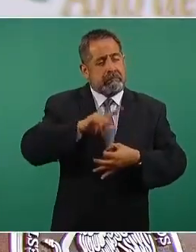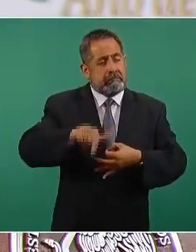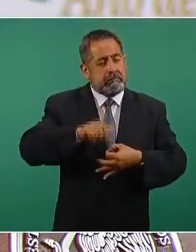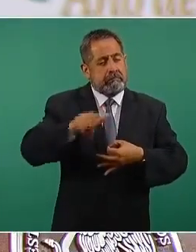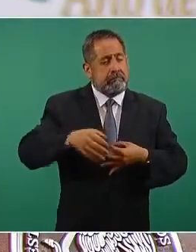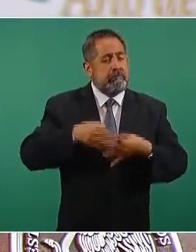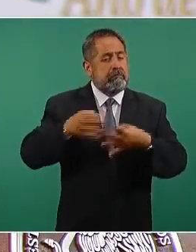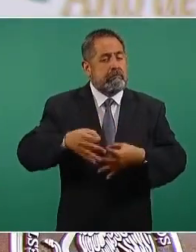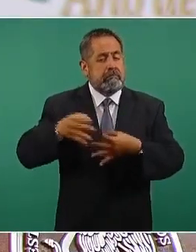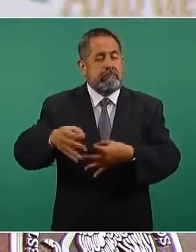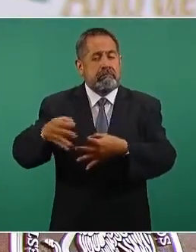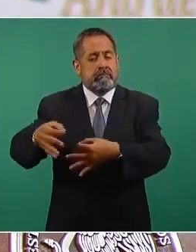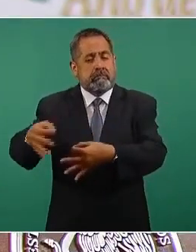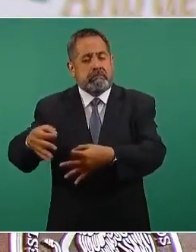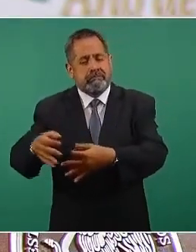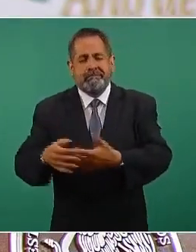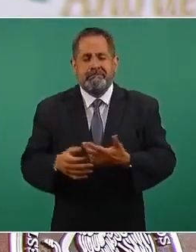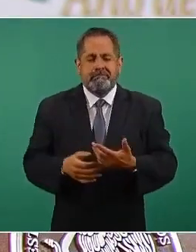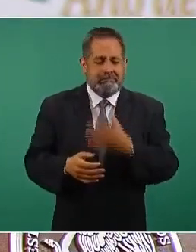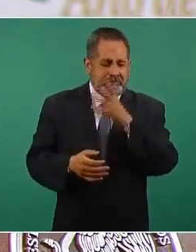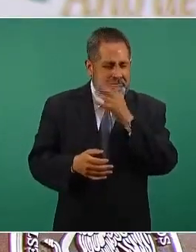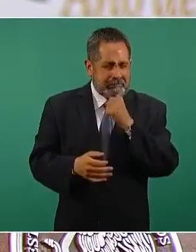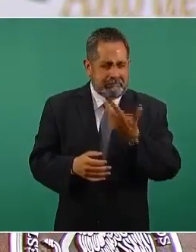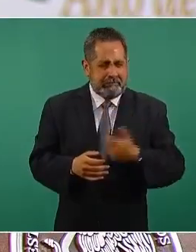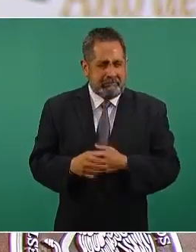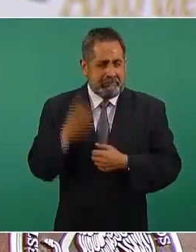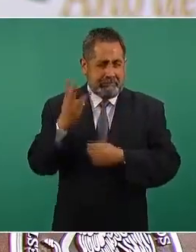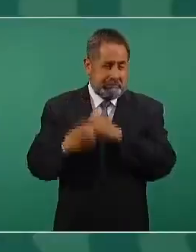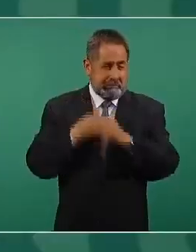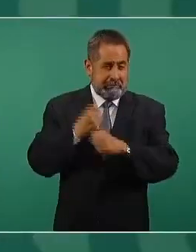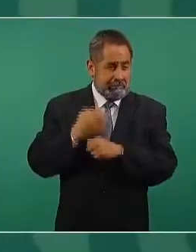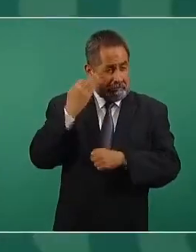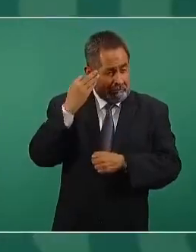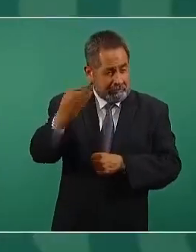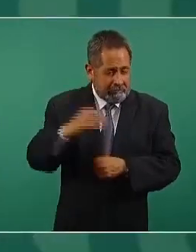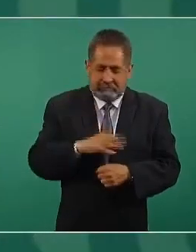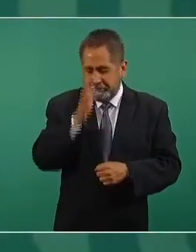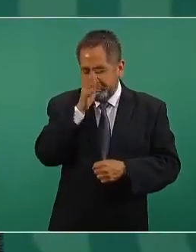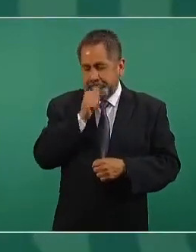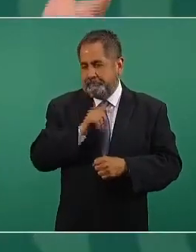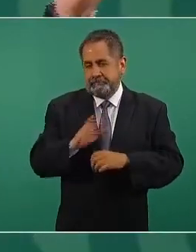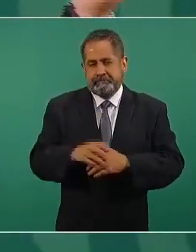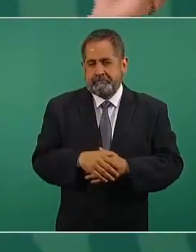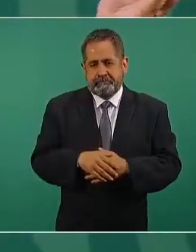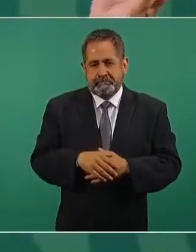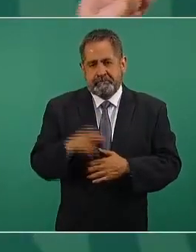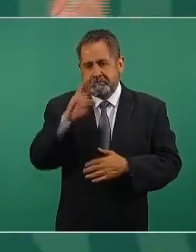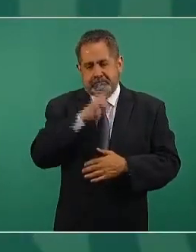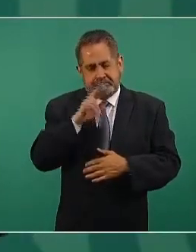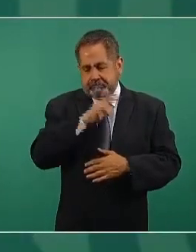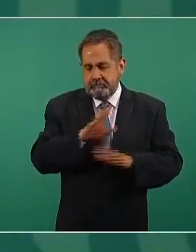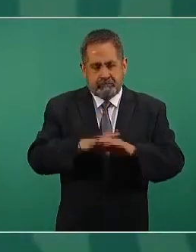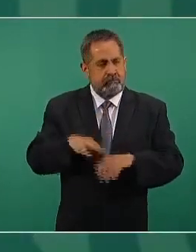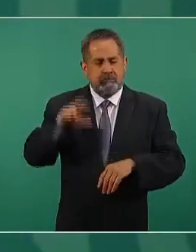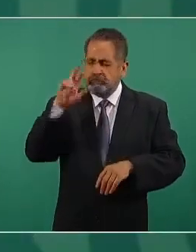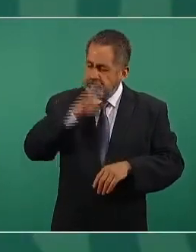lo vayan pateando, se lleve 3 años. No, lo vamos a permitir,